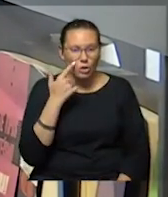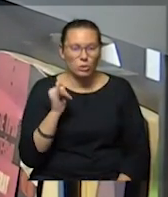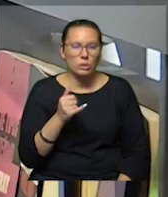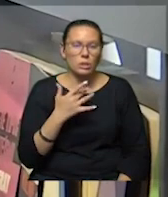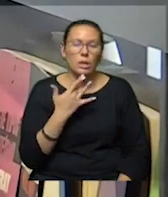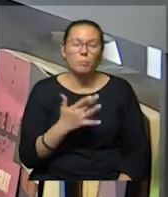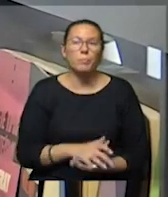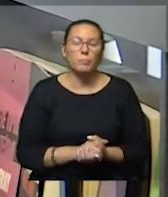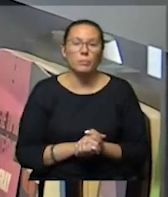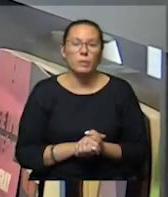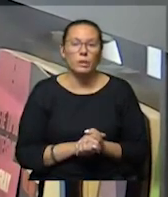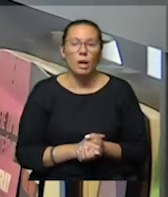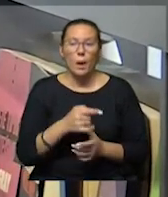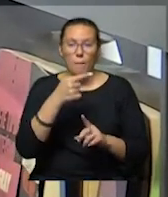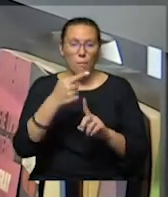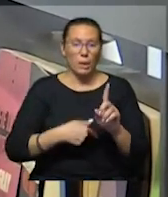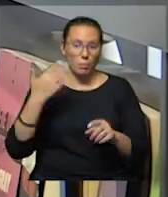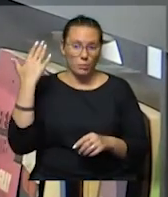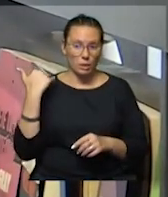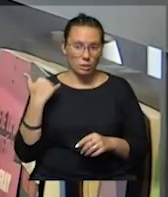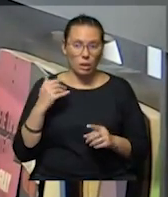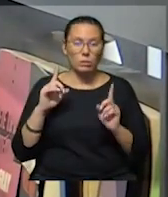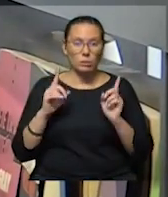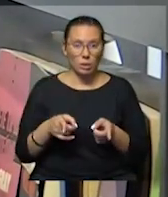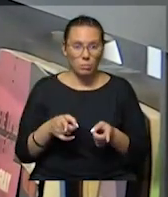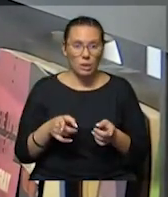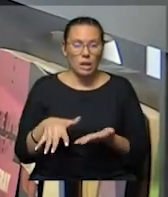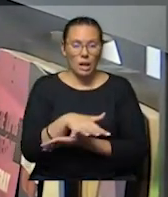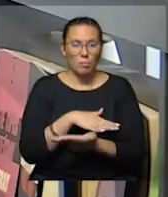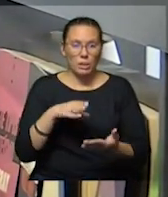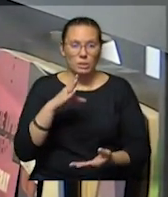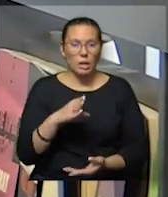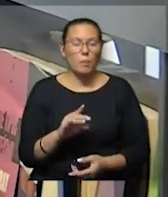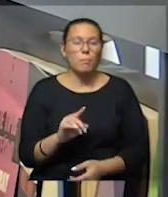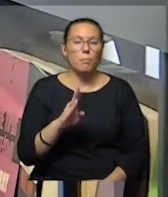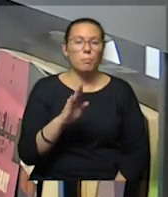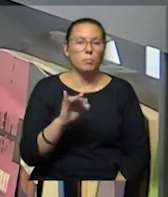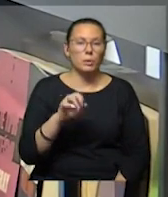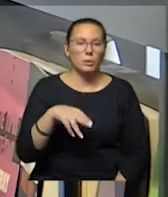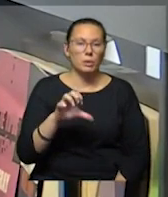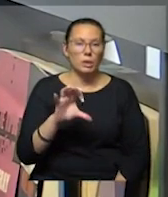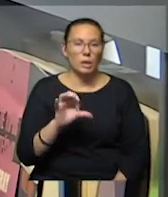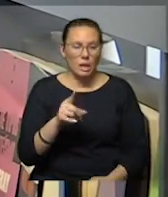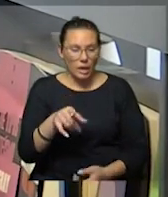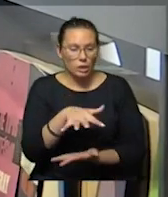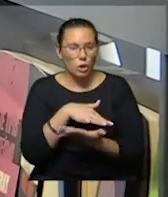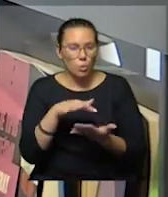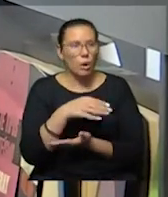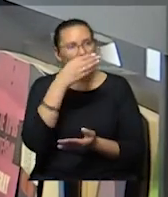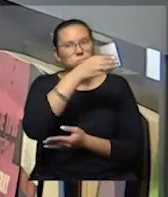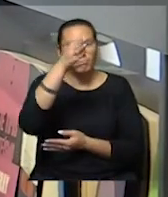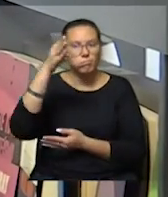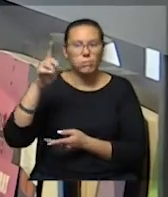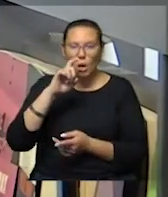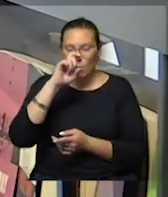este bueno en la del mes pasado este también en las pioneras esto de bazar itinerante digamos este es porque la idea es recorrer un poco